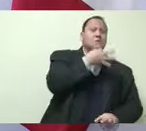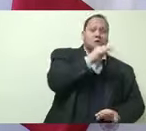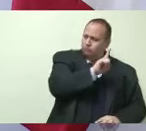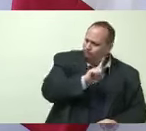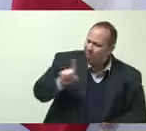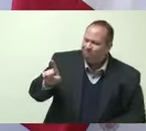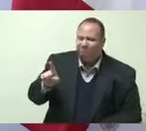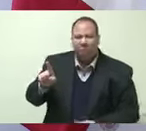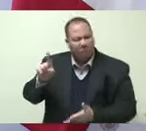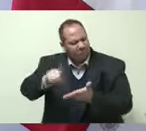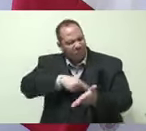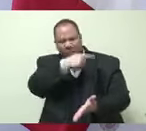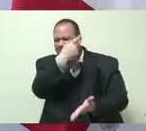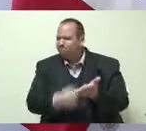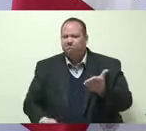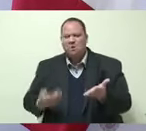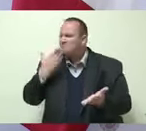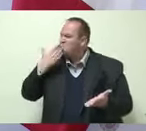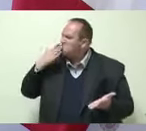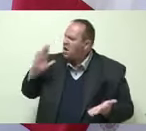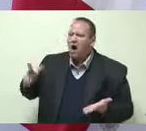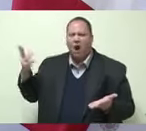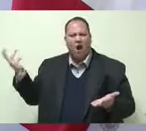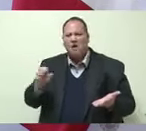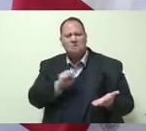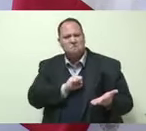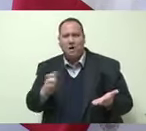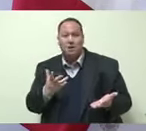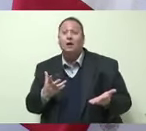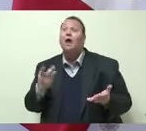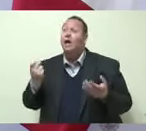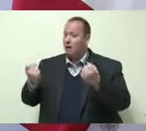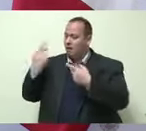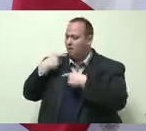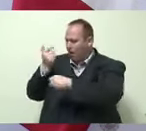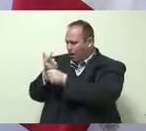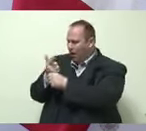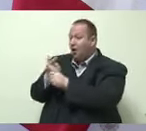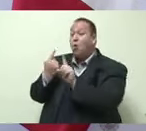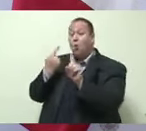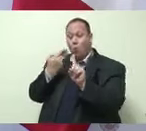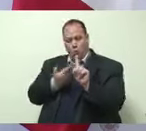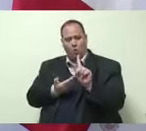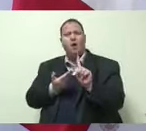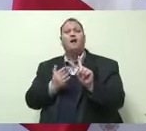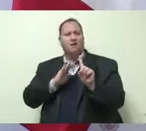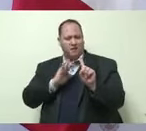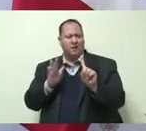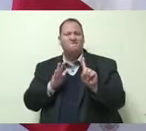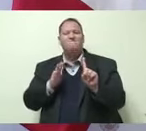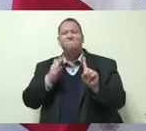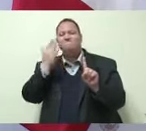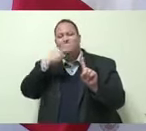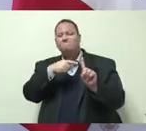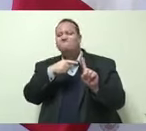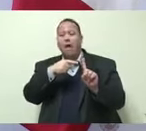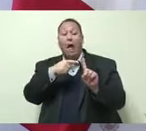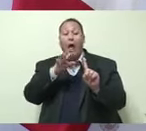reprueba y se condenan los hechos, se tienen personas intervenidas, se tiene al menos una de ellas ya con la convicción de